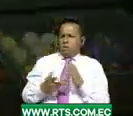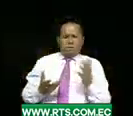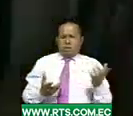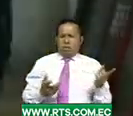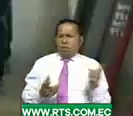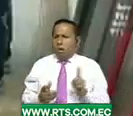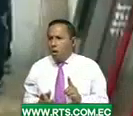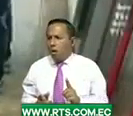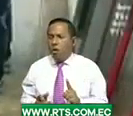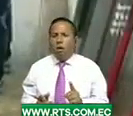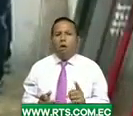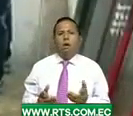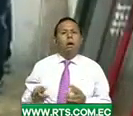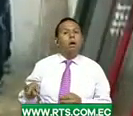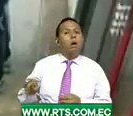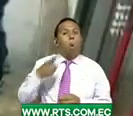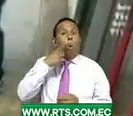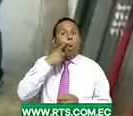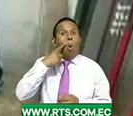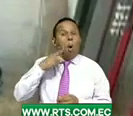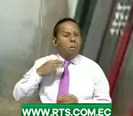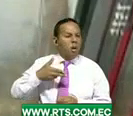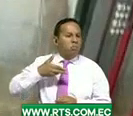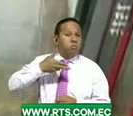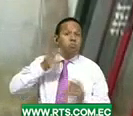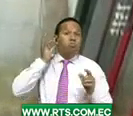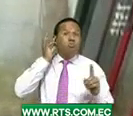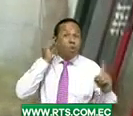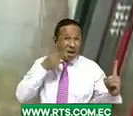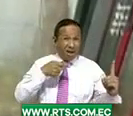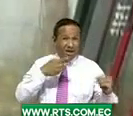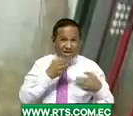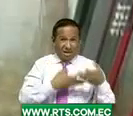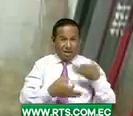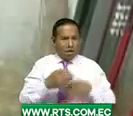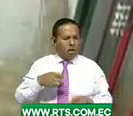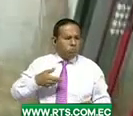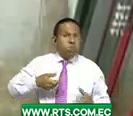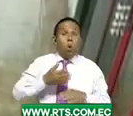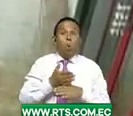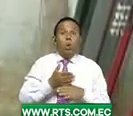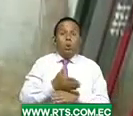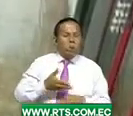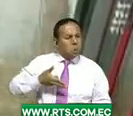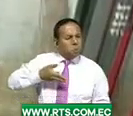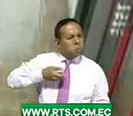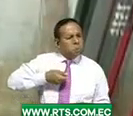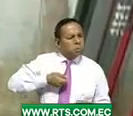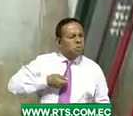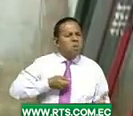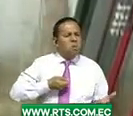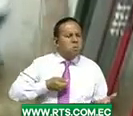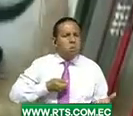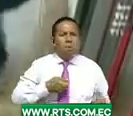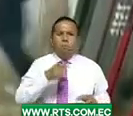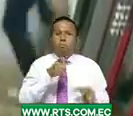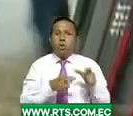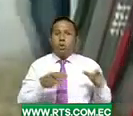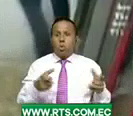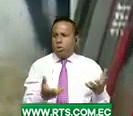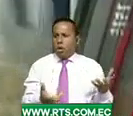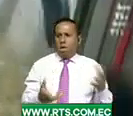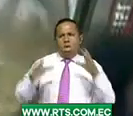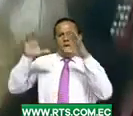salimos de una. En un descuido, el delincuente amenaza a la dueña con un cuchillo. Las personas que se encontraban en ese momento intentaron